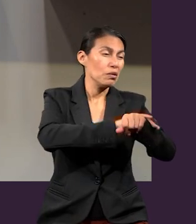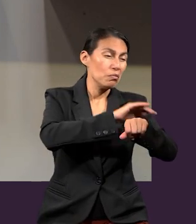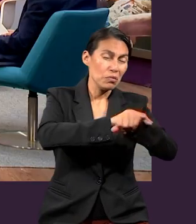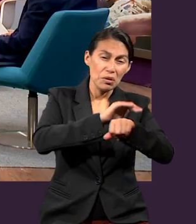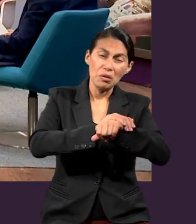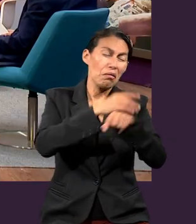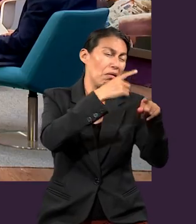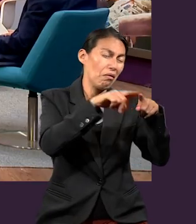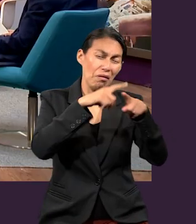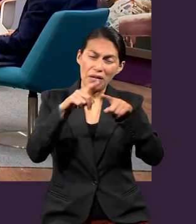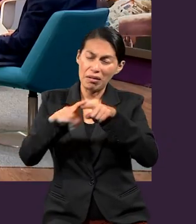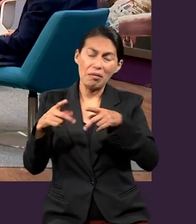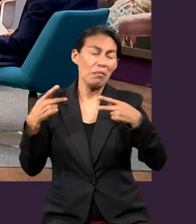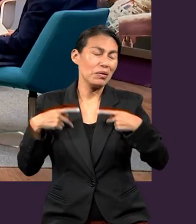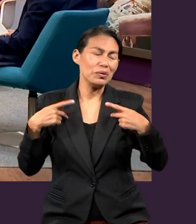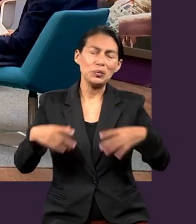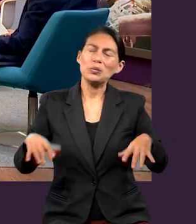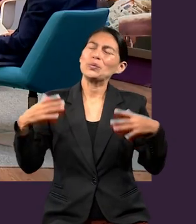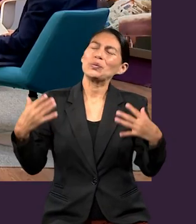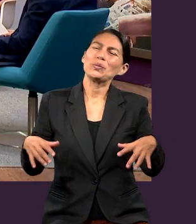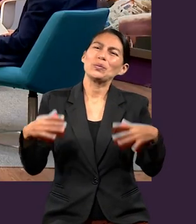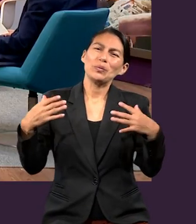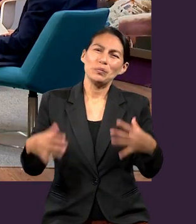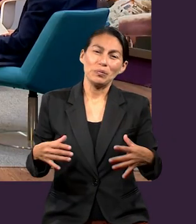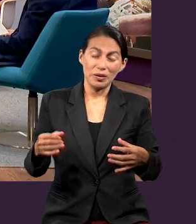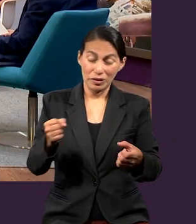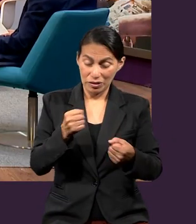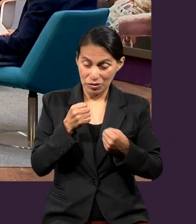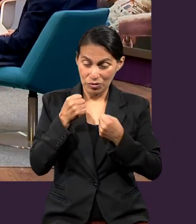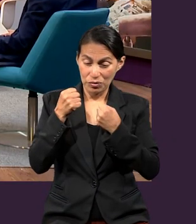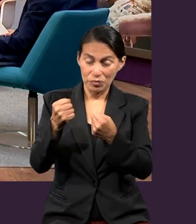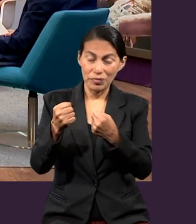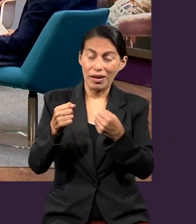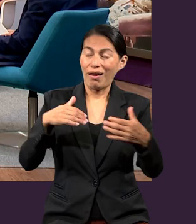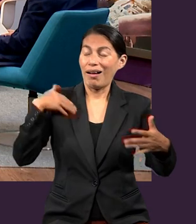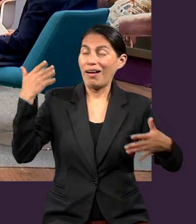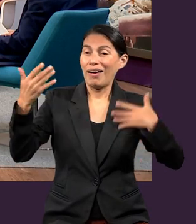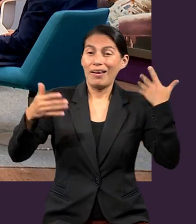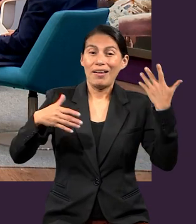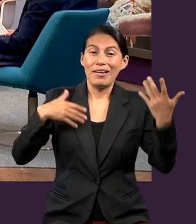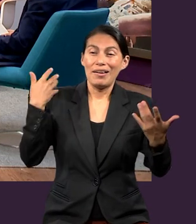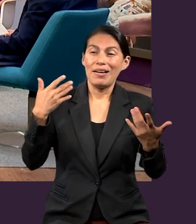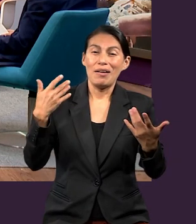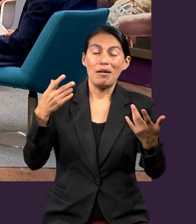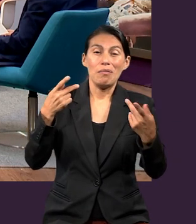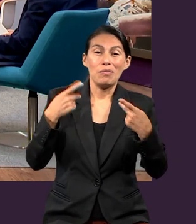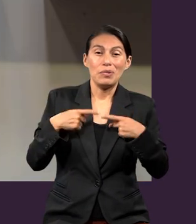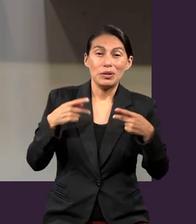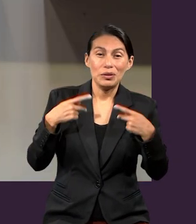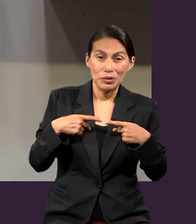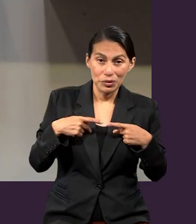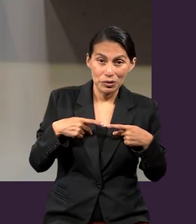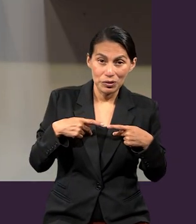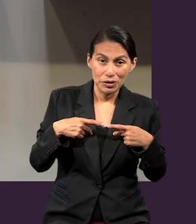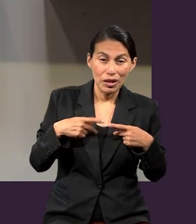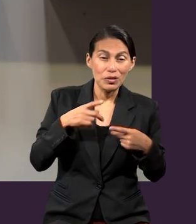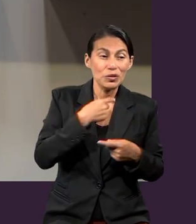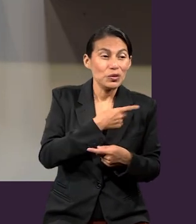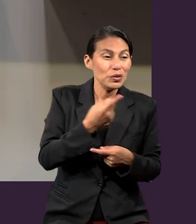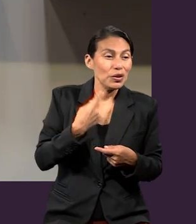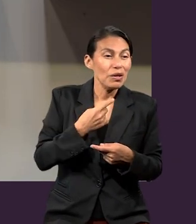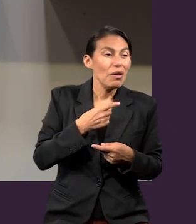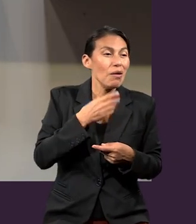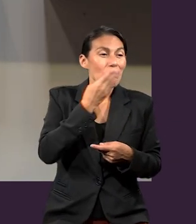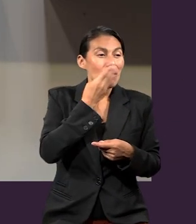hermanos, primos, amigos. Pero sin duda será una alegría muy especial poder ver a